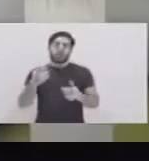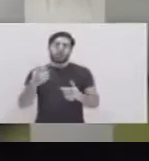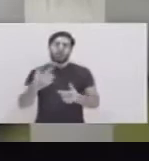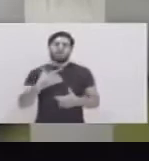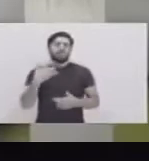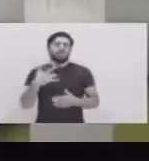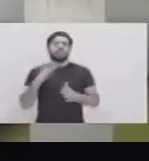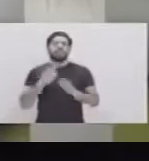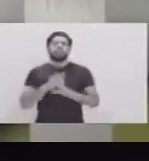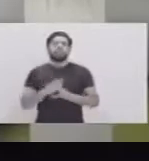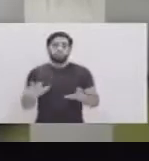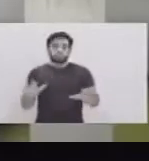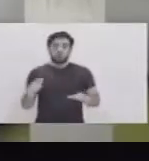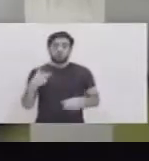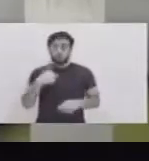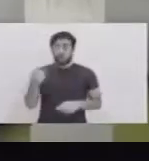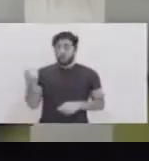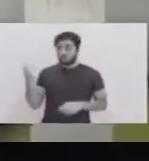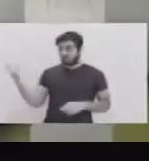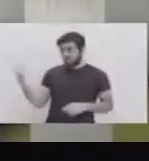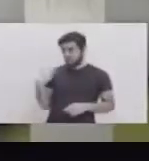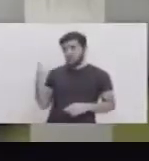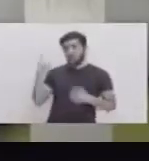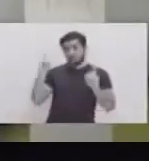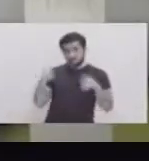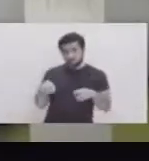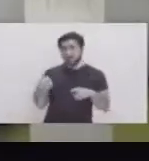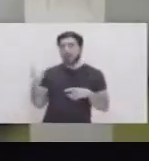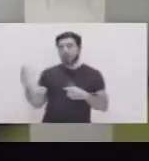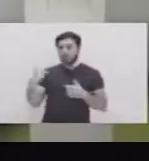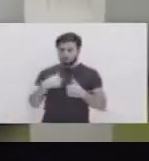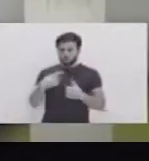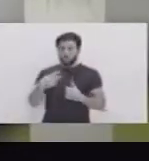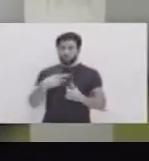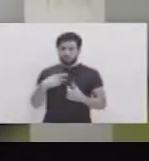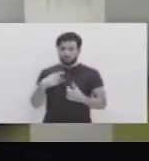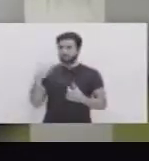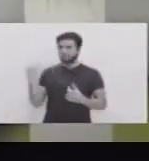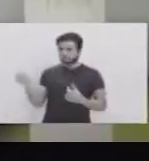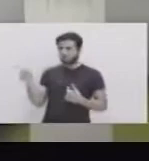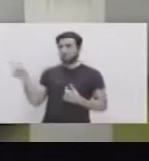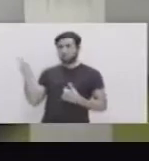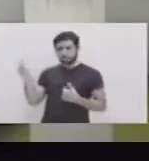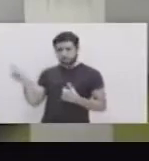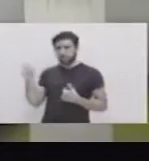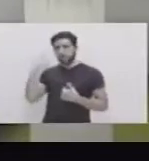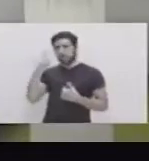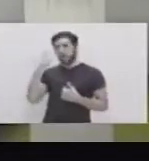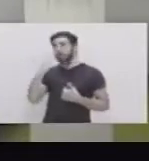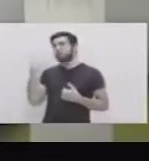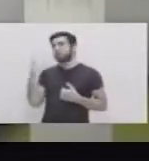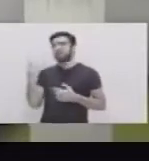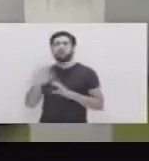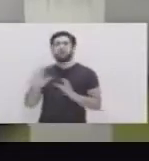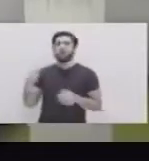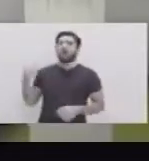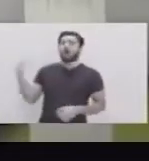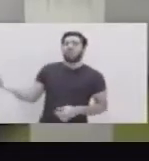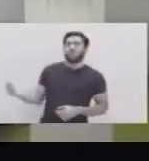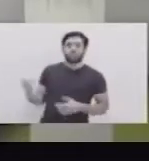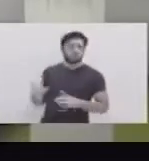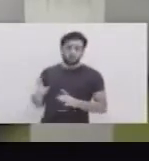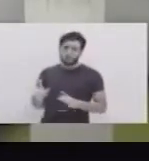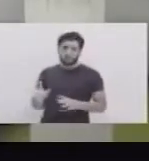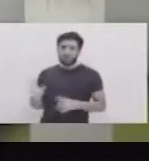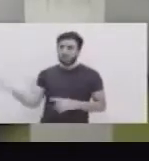que hacer para mantener esa amistad. Y si yo quiero mantener una amistad, o sea, debo ser parte yo el que busque a esa persona, no